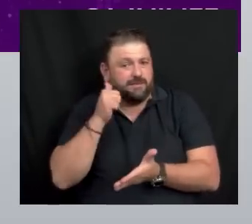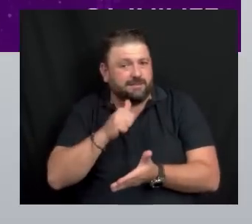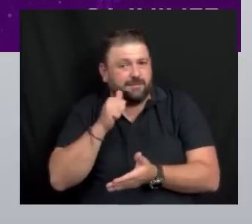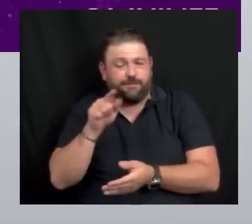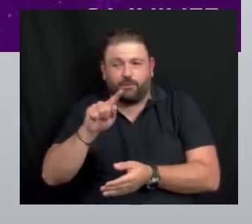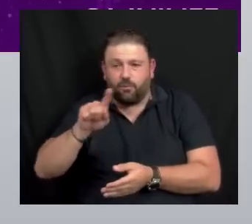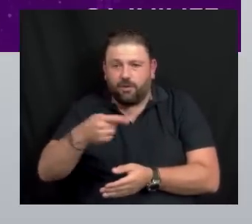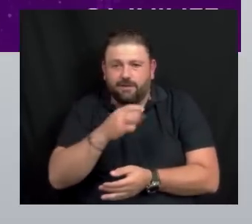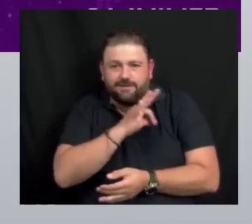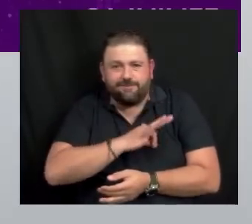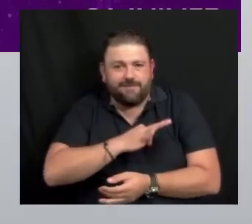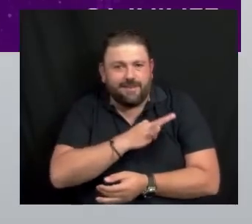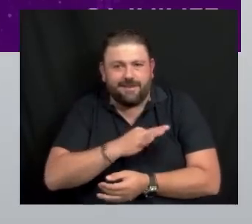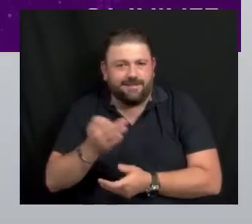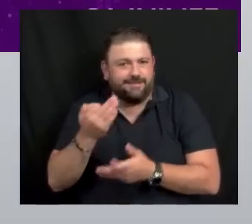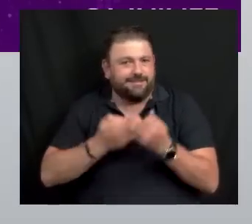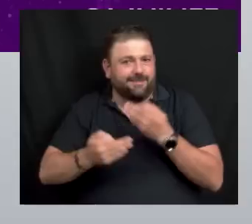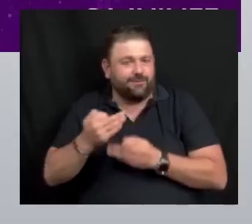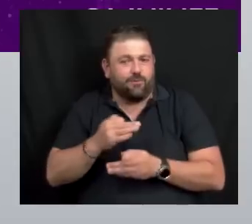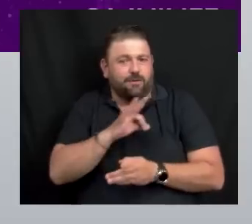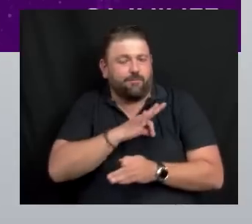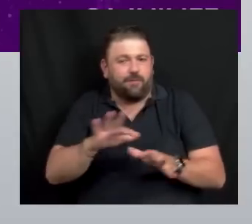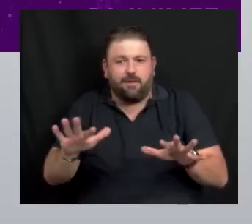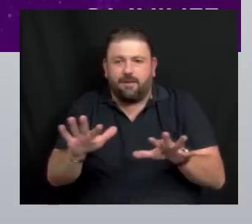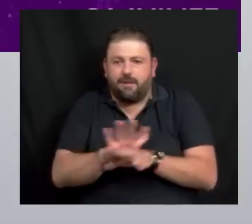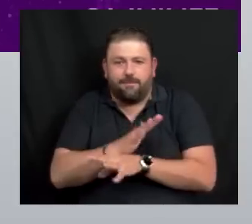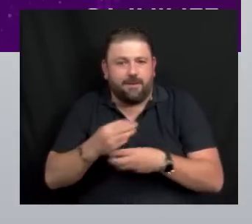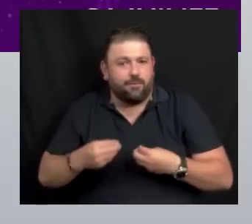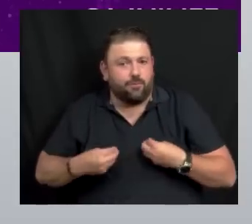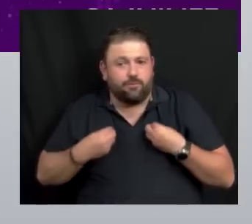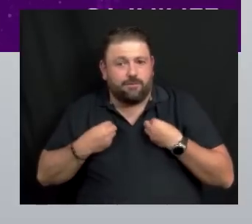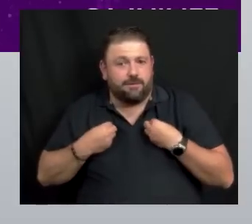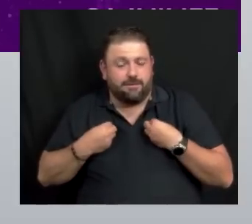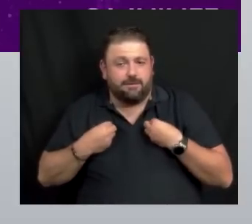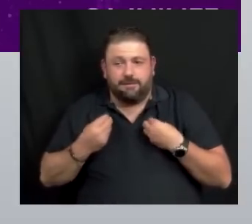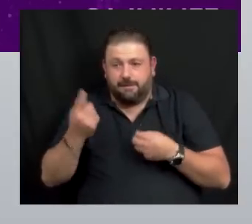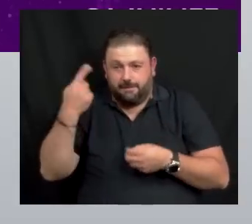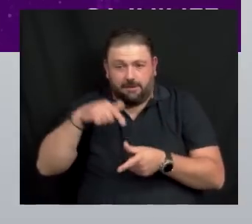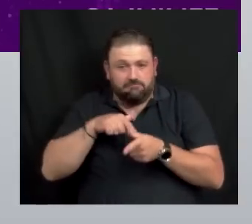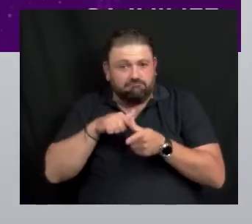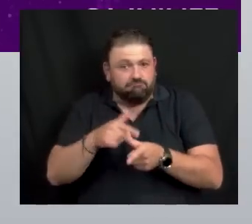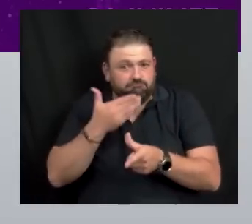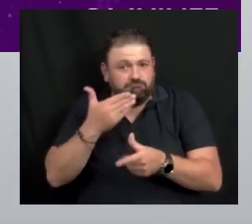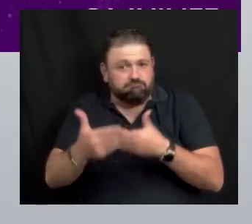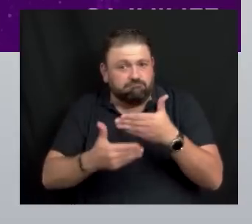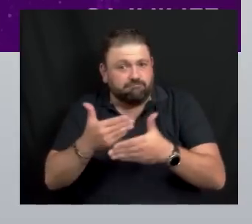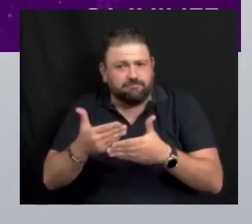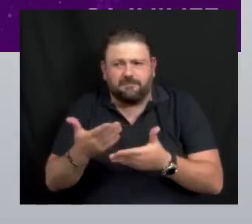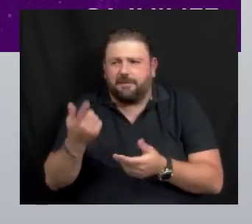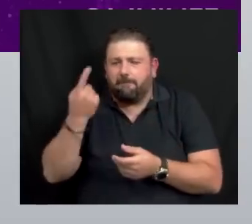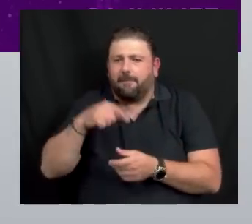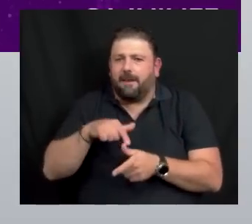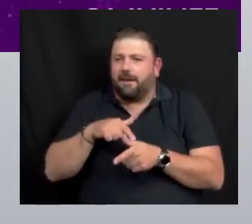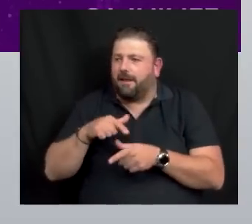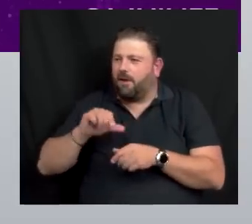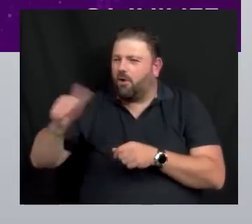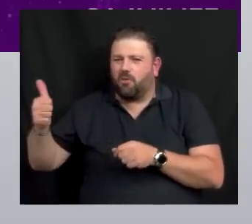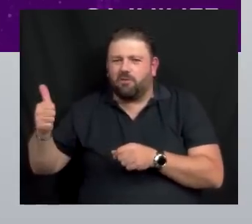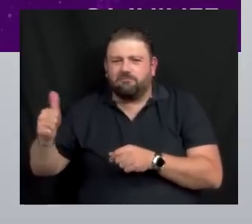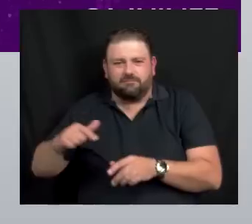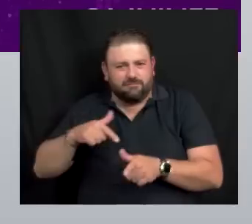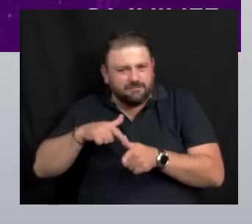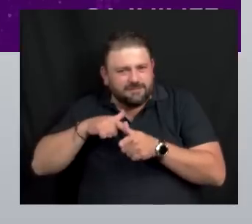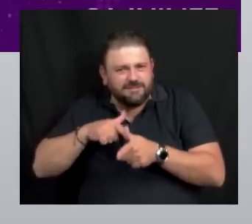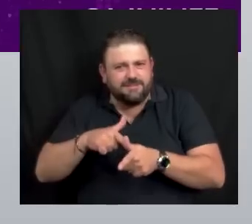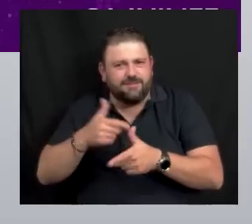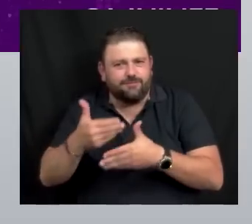feliz, donde todo alrededor se empieza a transformar, dices, bueno, pues ¿para qué me muevo? ¿Sí? Sí. ¿Para qué le busco, no? Sí, y una